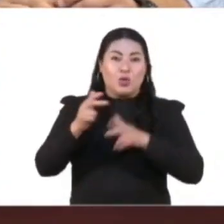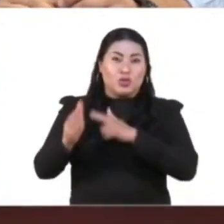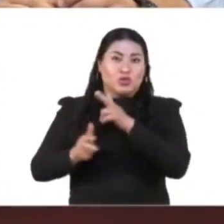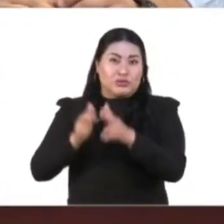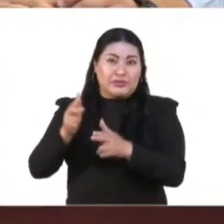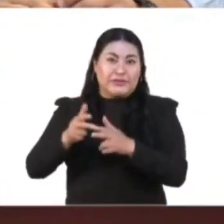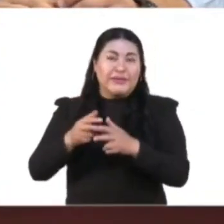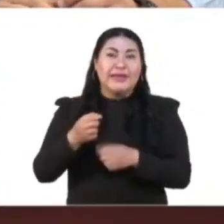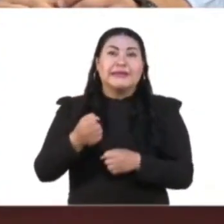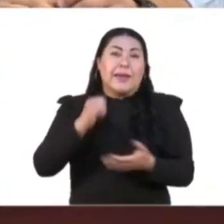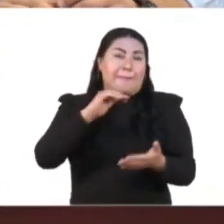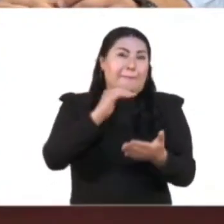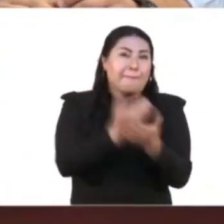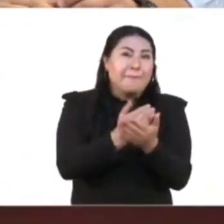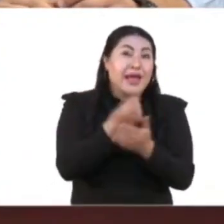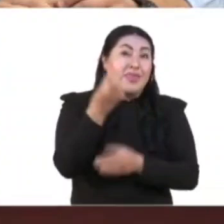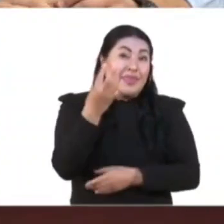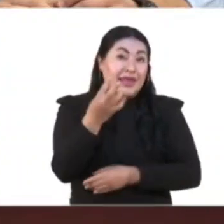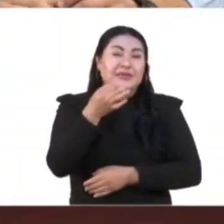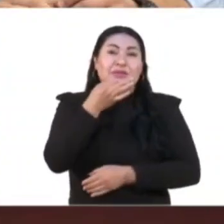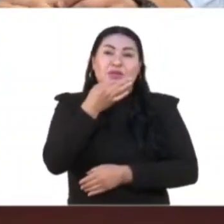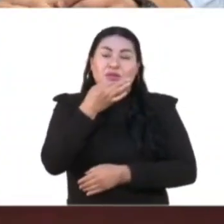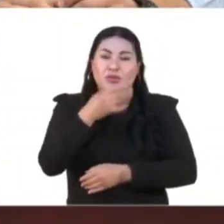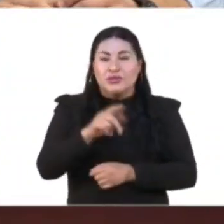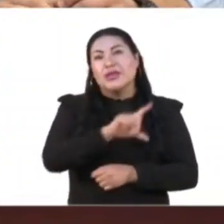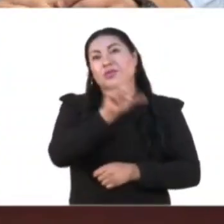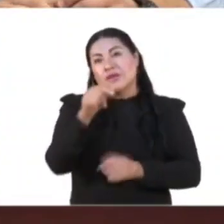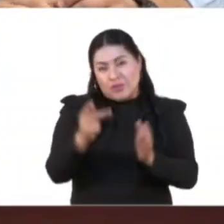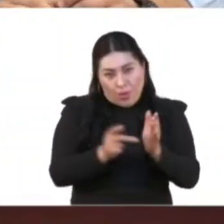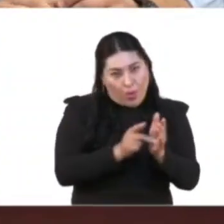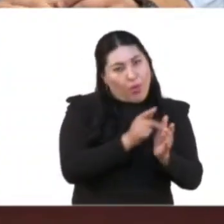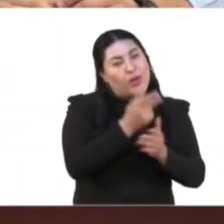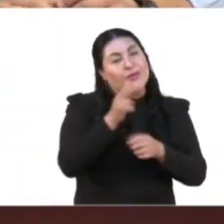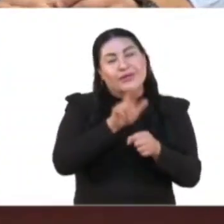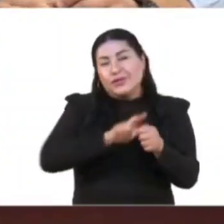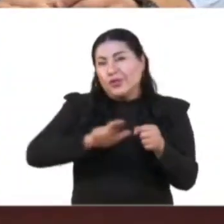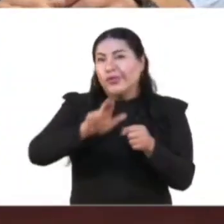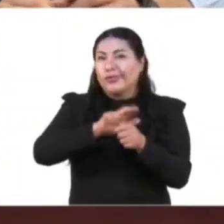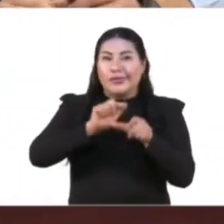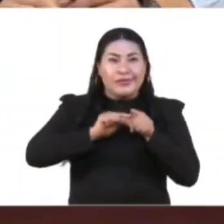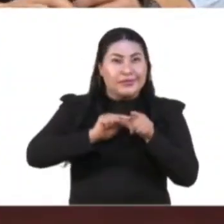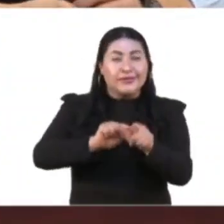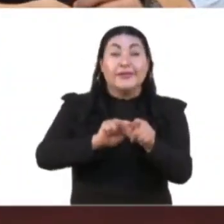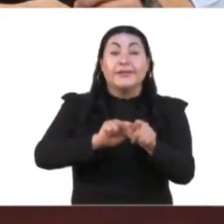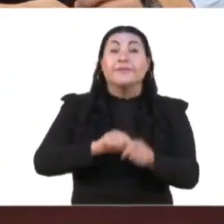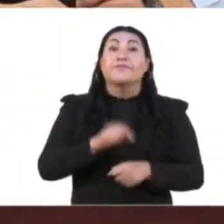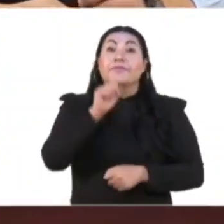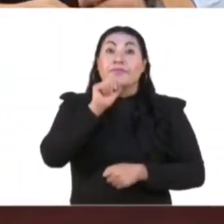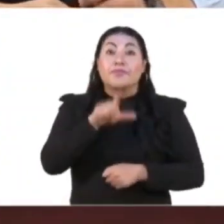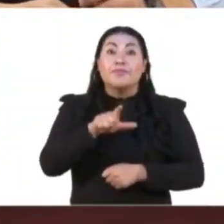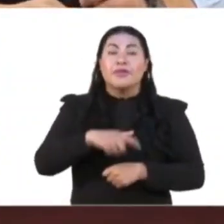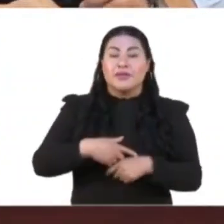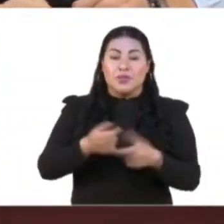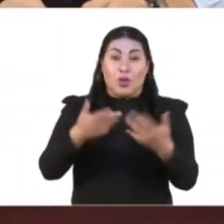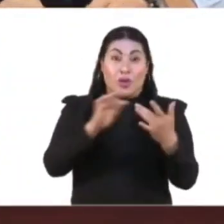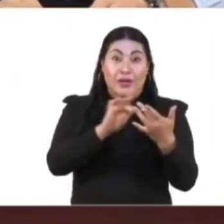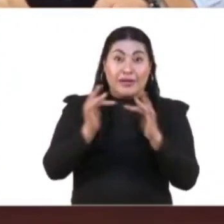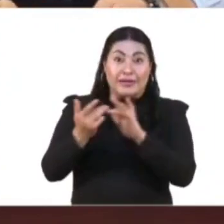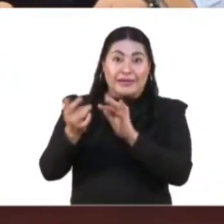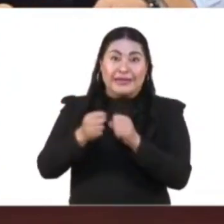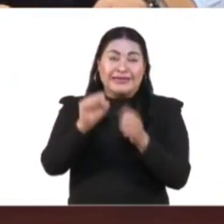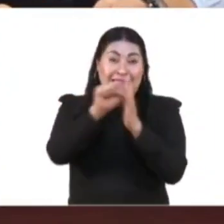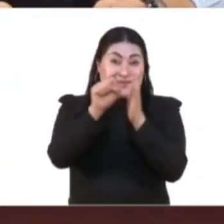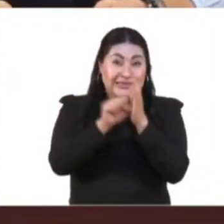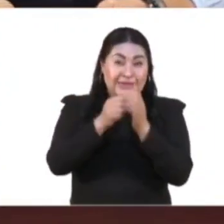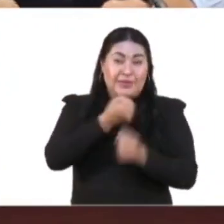3 minutos y retomaron su operación normal sin ninguna novedad. Mientras que la red del Sistema de Salud de la Ciudad de